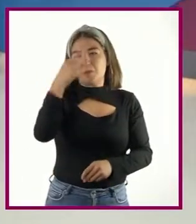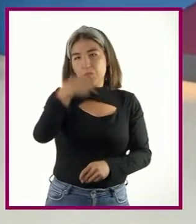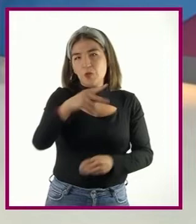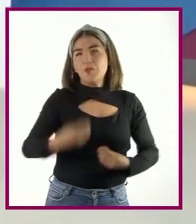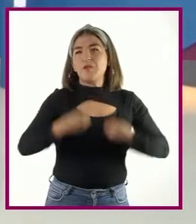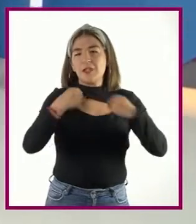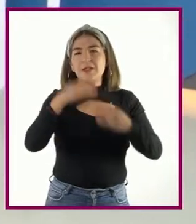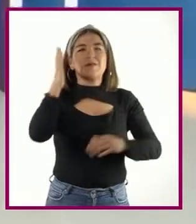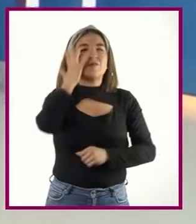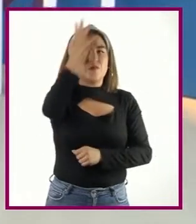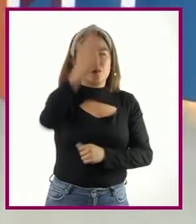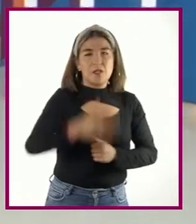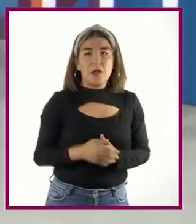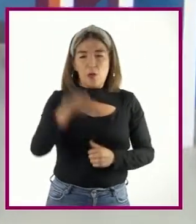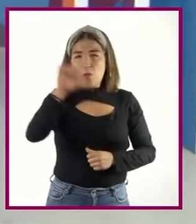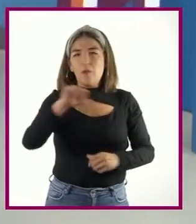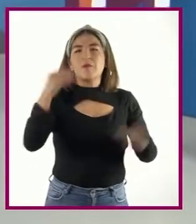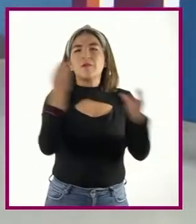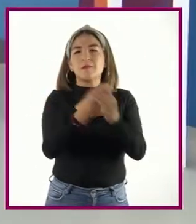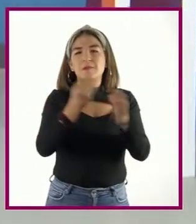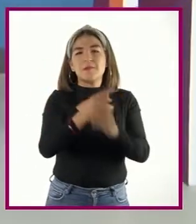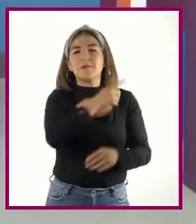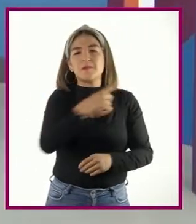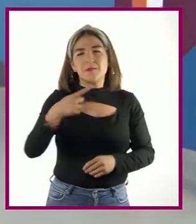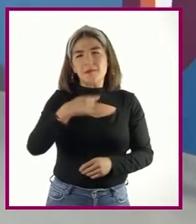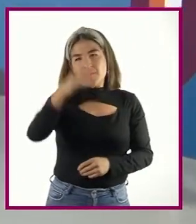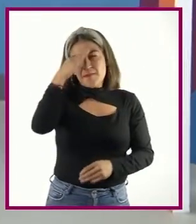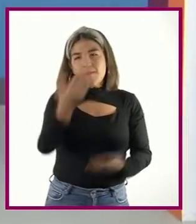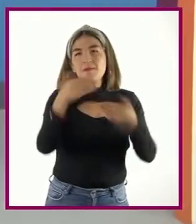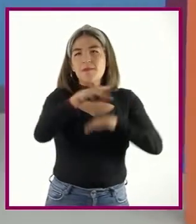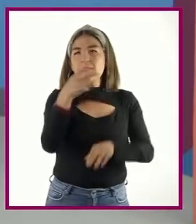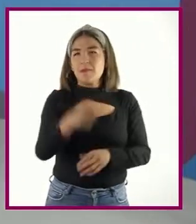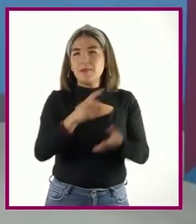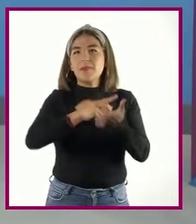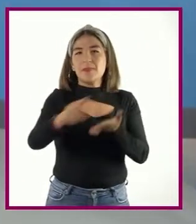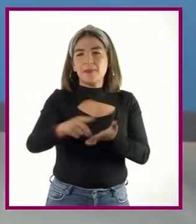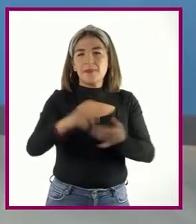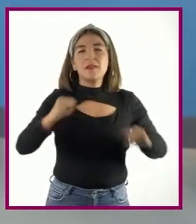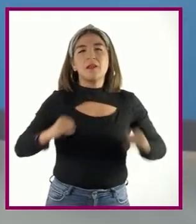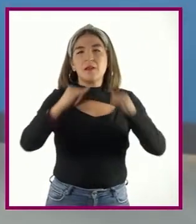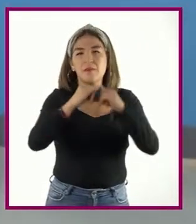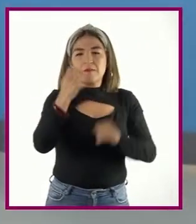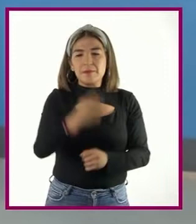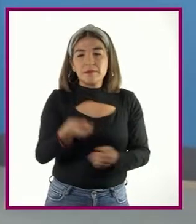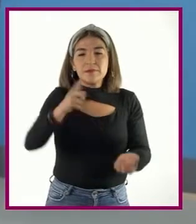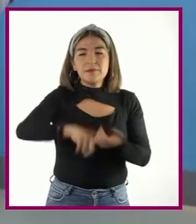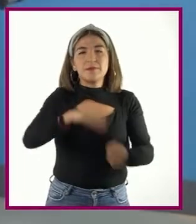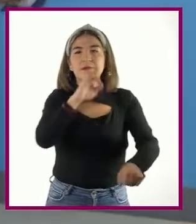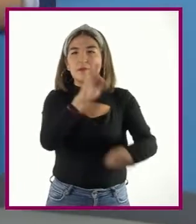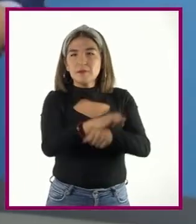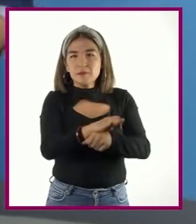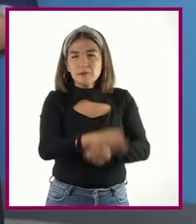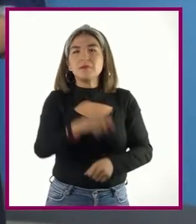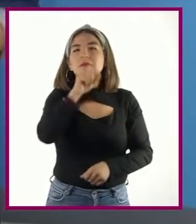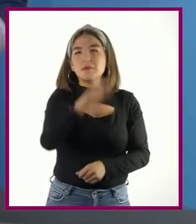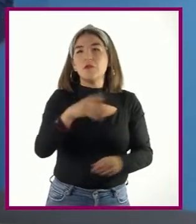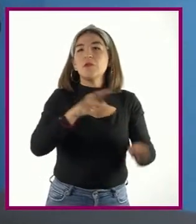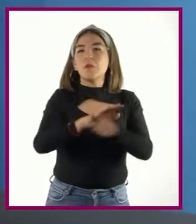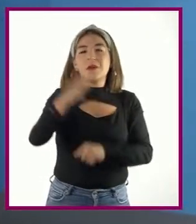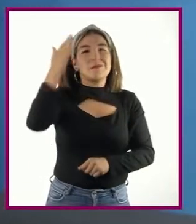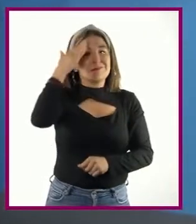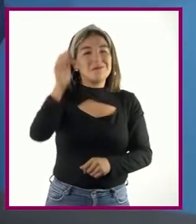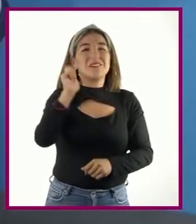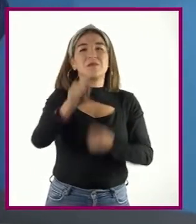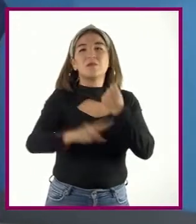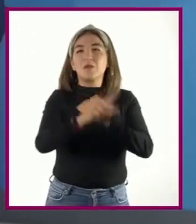integral. En la sesión de hoy reflexionaremos sobre estos derechos, las instituciones que los defienden, los principales peligros